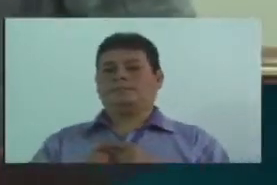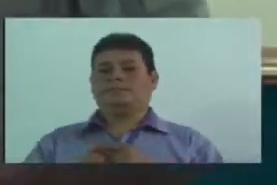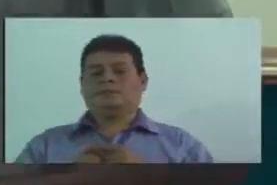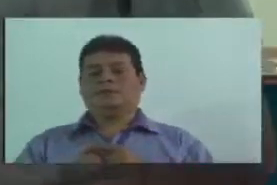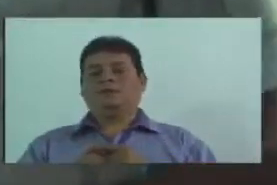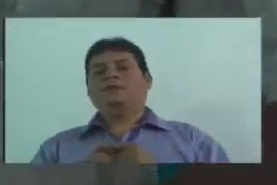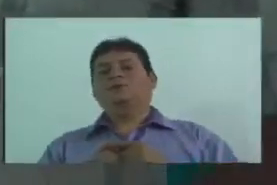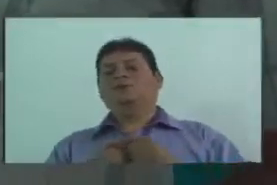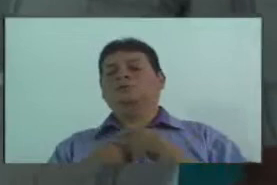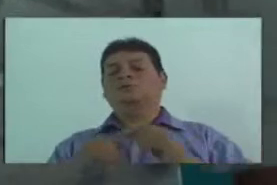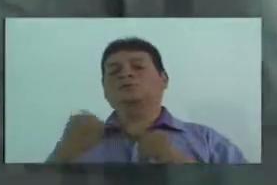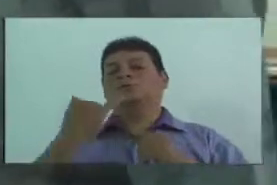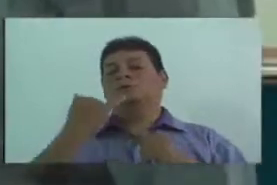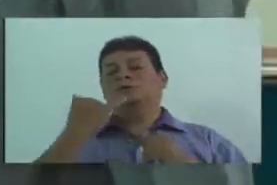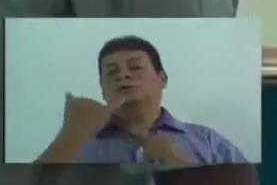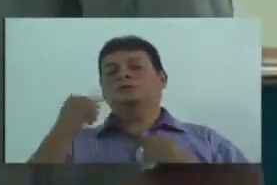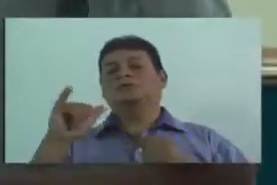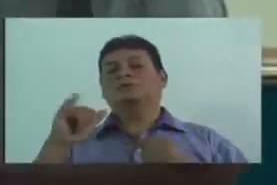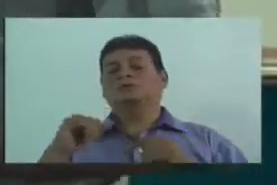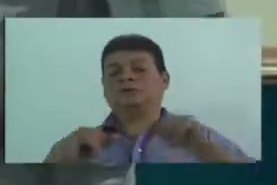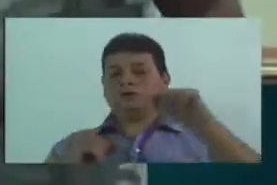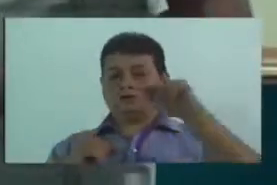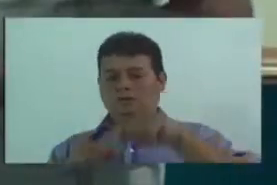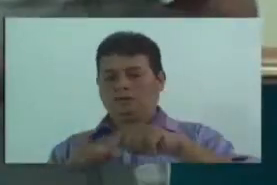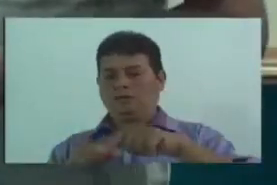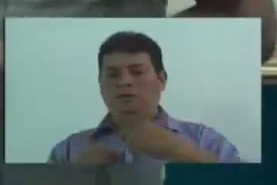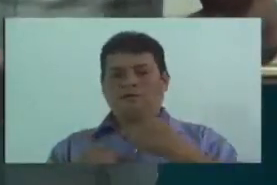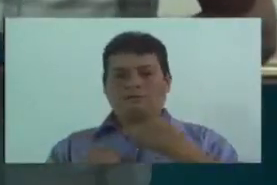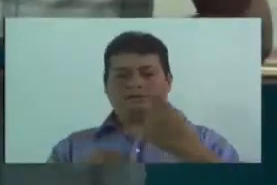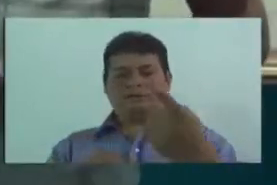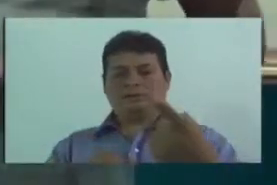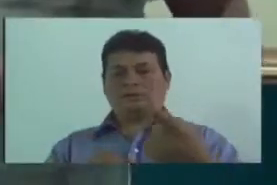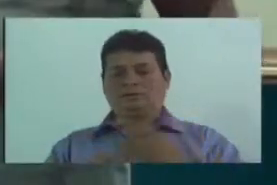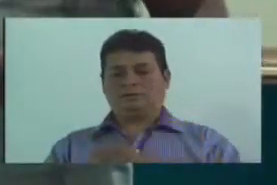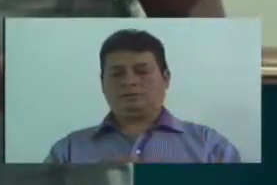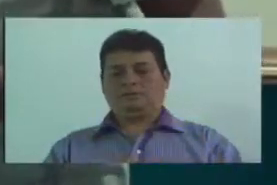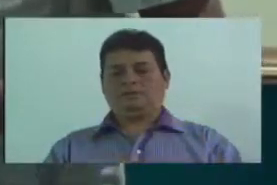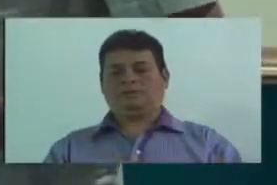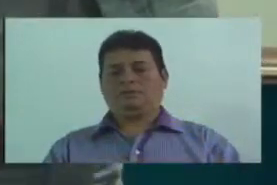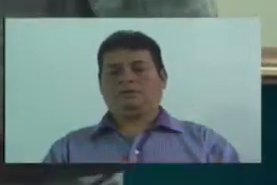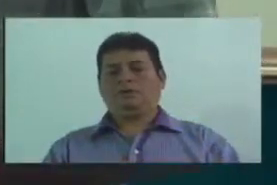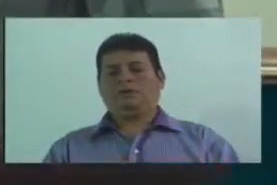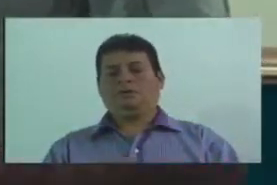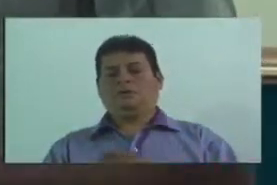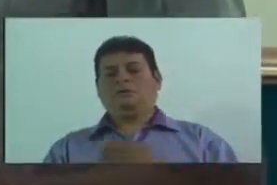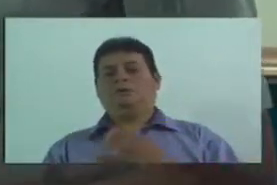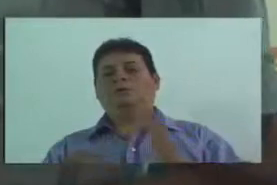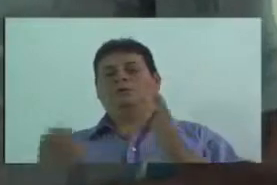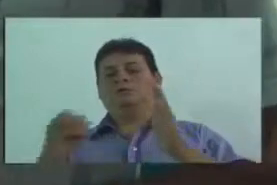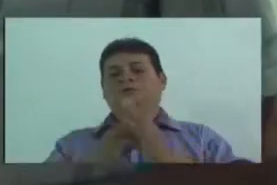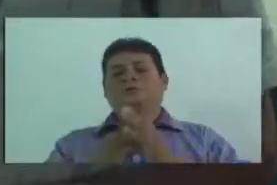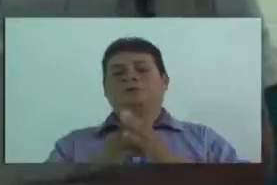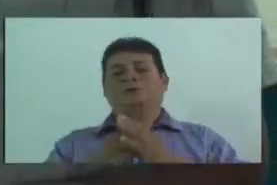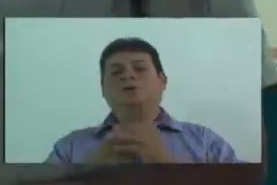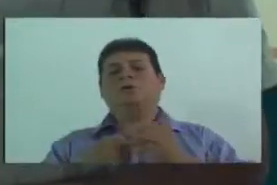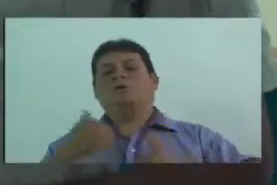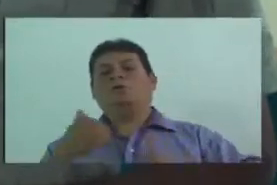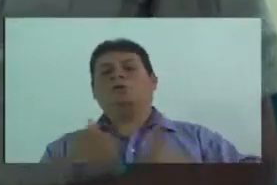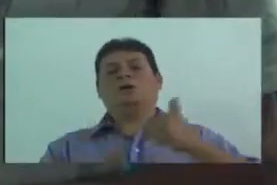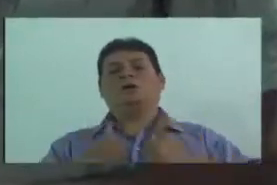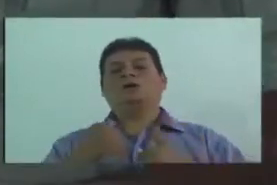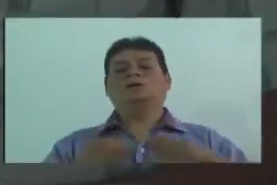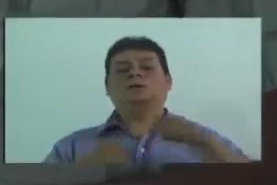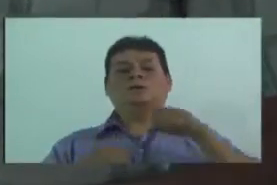un enunciado interrogativo, utiliza las palabras interrogativas. Dice, por ejemplo, dime cuáles son tus